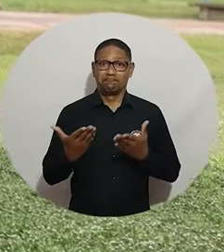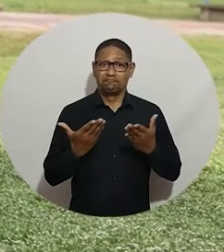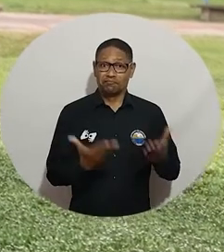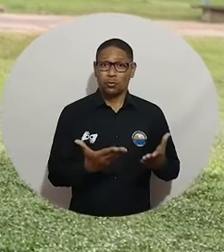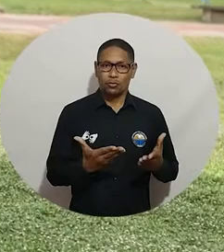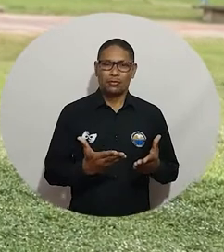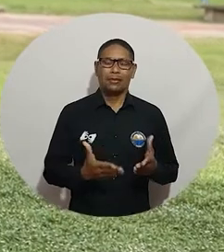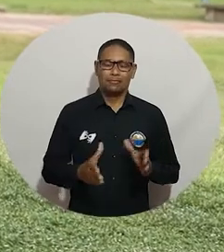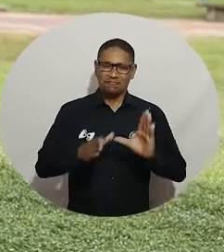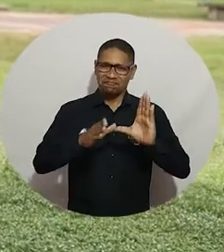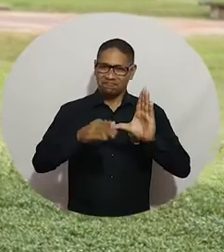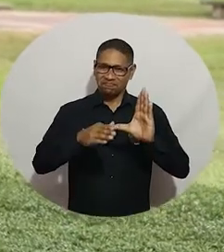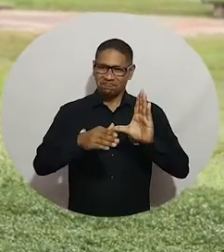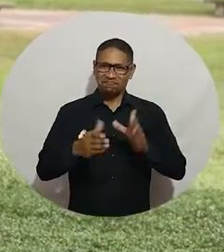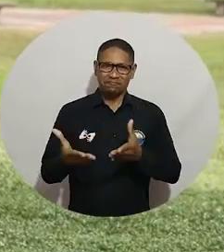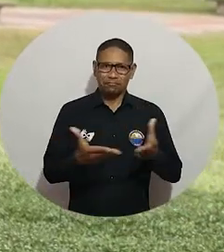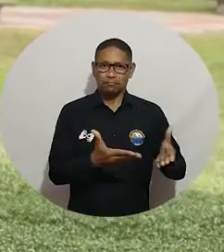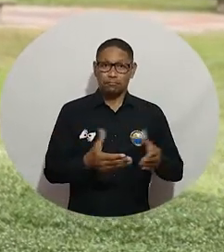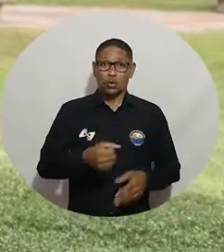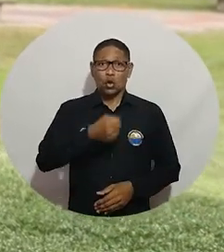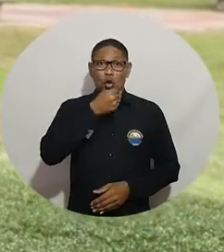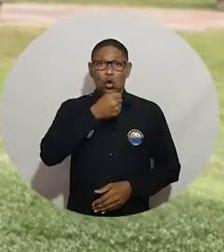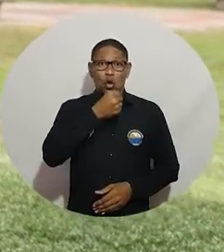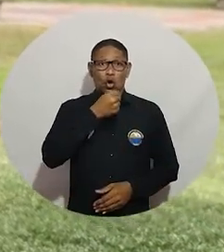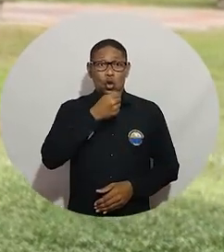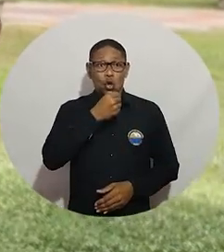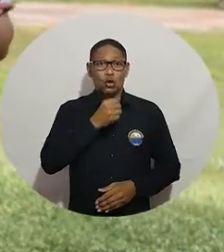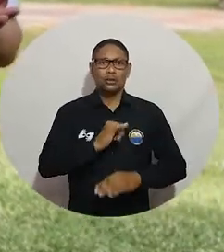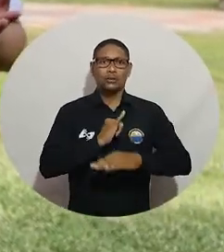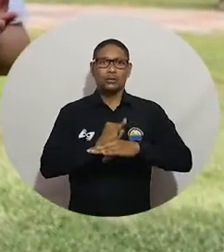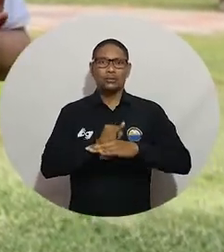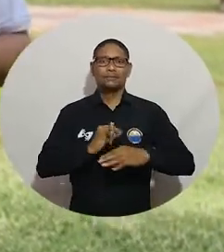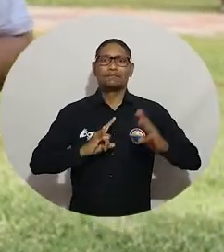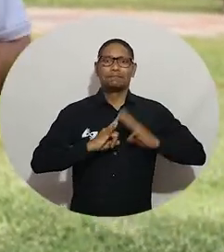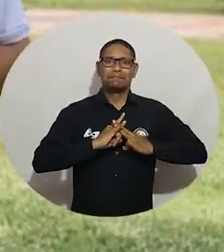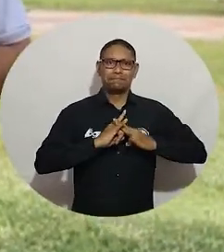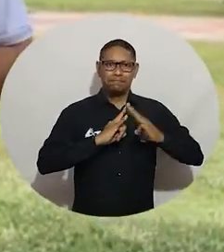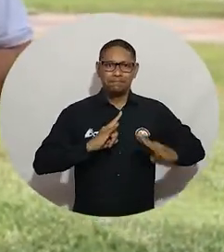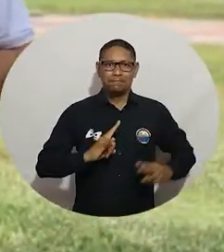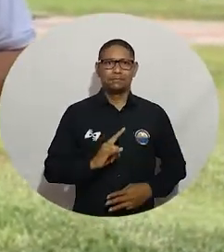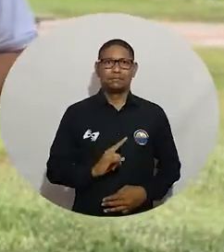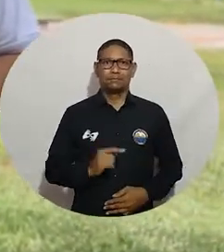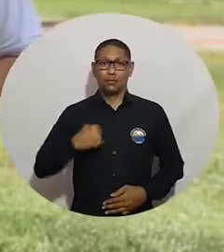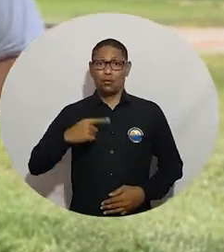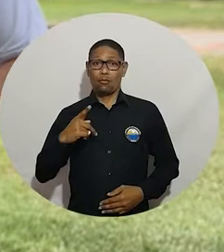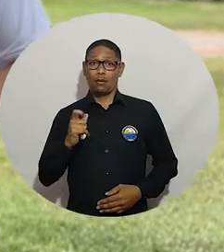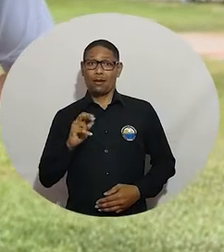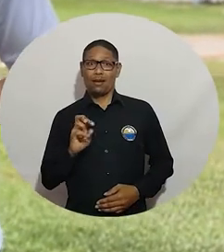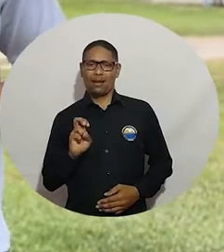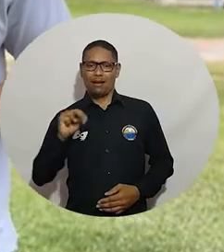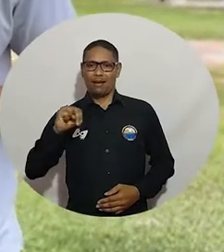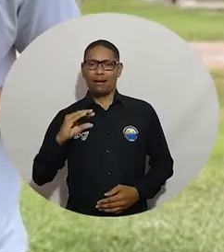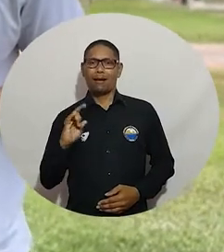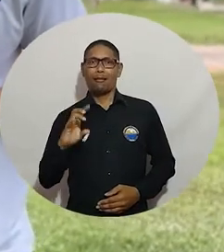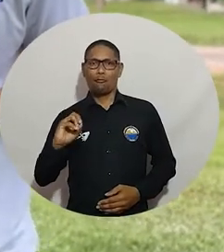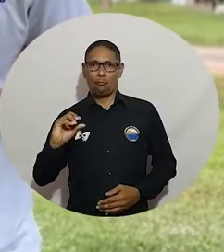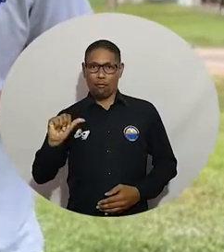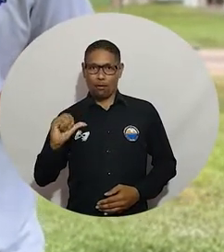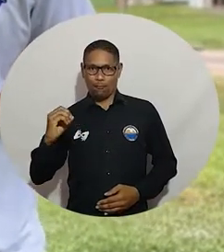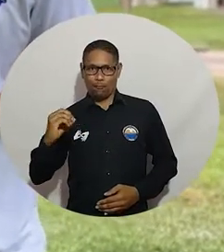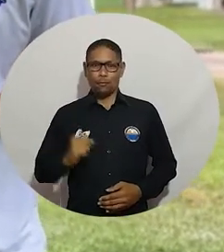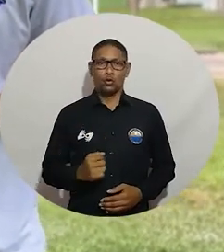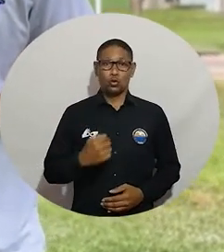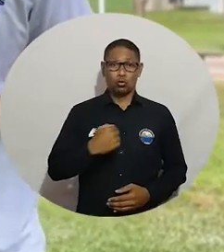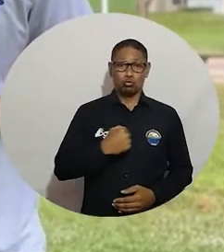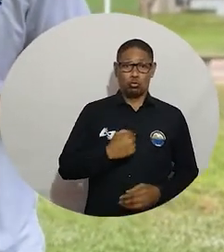Televidentes sean todos bienvenidos a El Campus TV, programa institucional de la Universidad del Magdalena. Yo soy Karen Cuau, graduada del programa